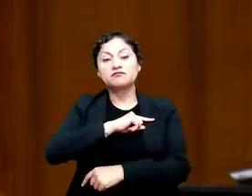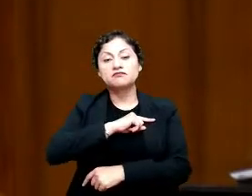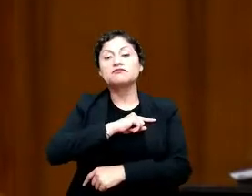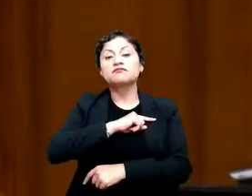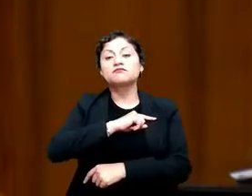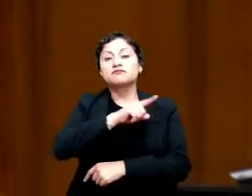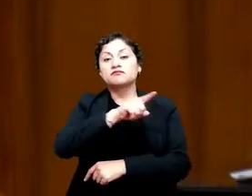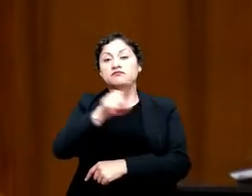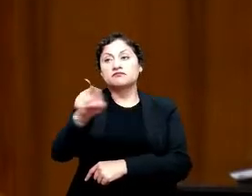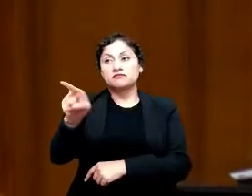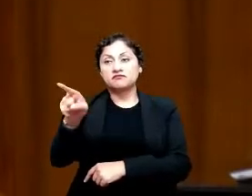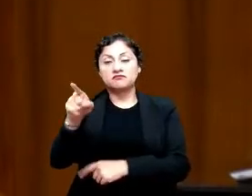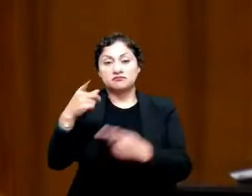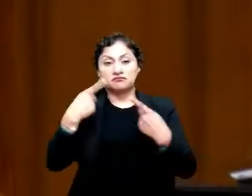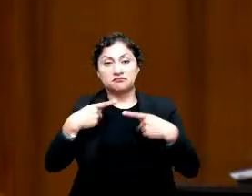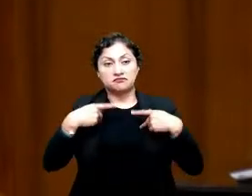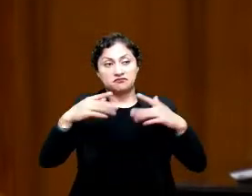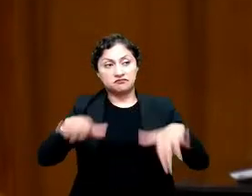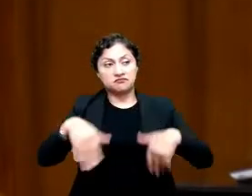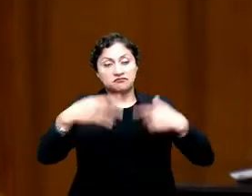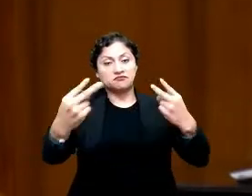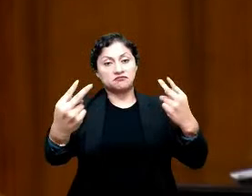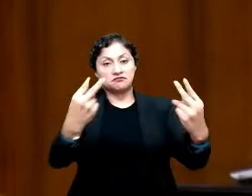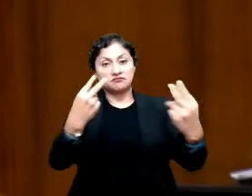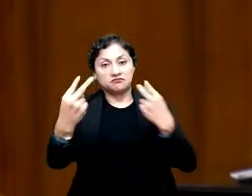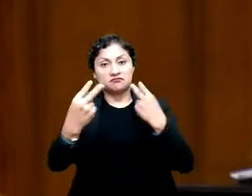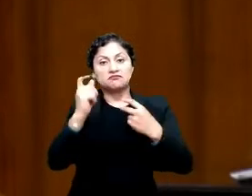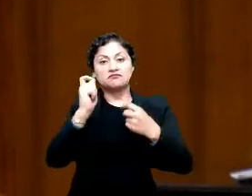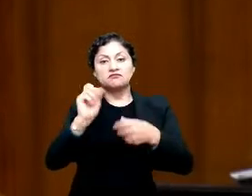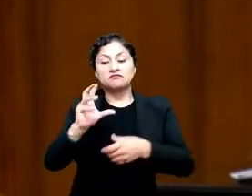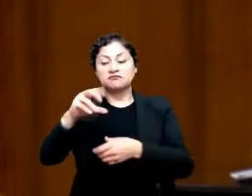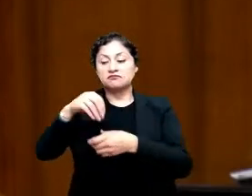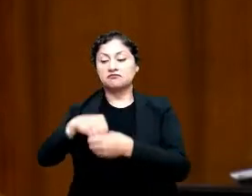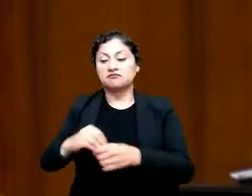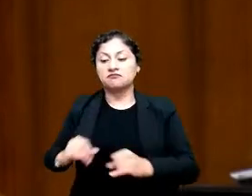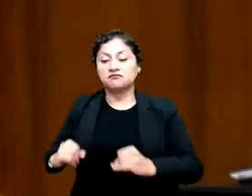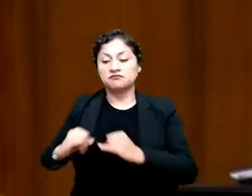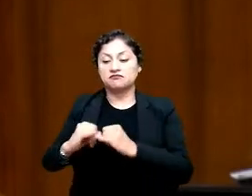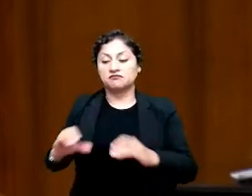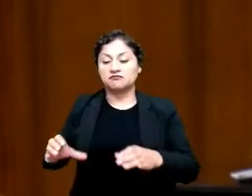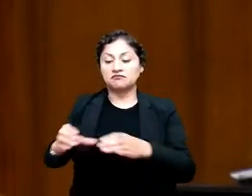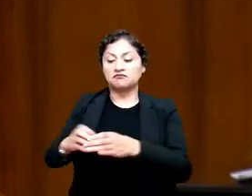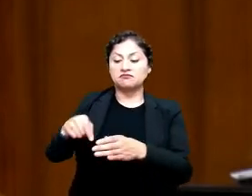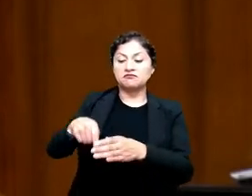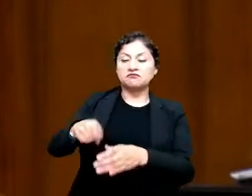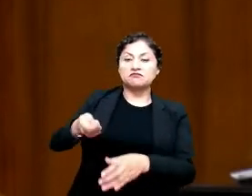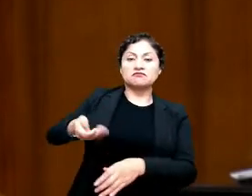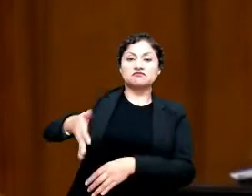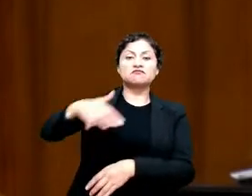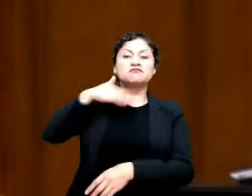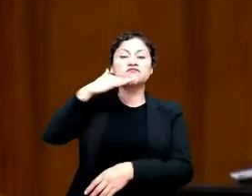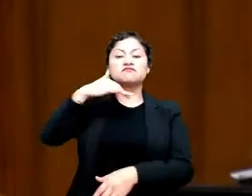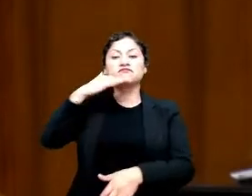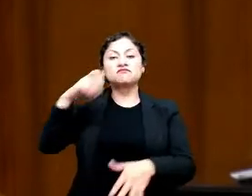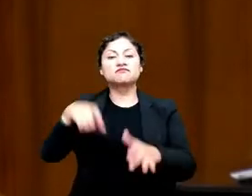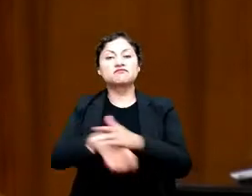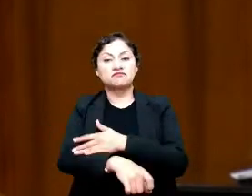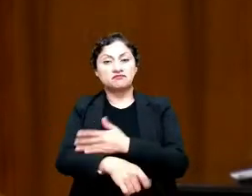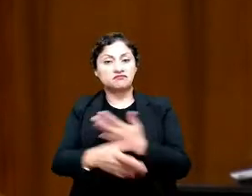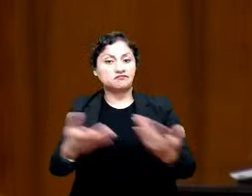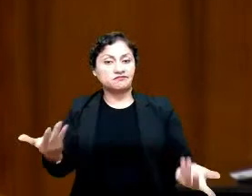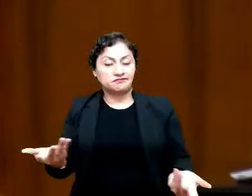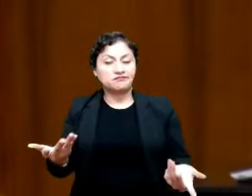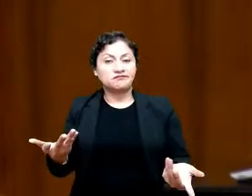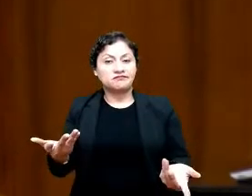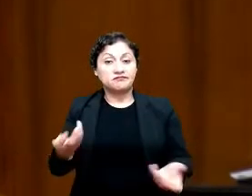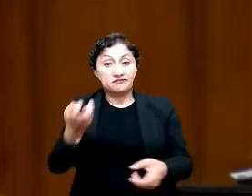percibidos por la gente como parte de las instituciones más corruptas. Cuestiones como esta